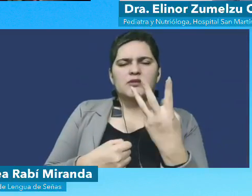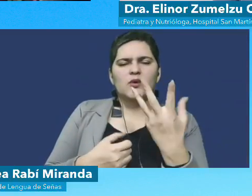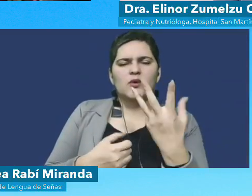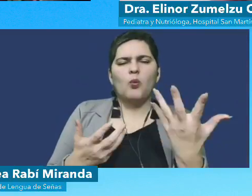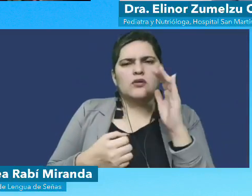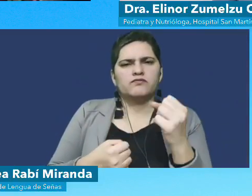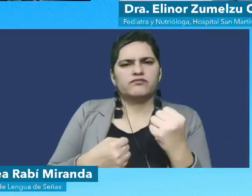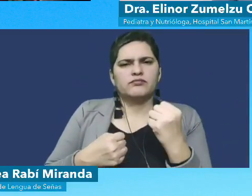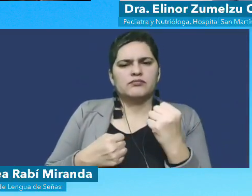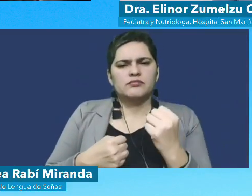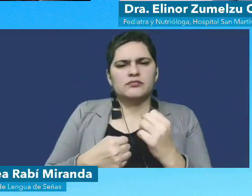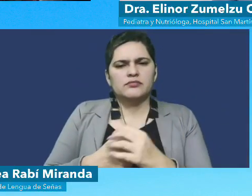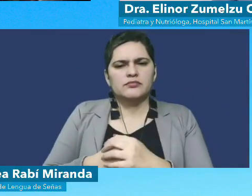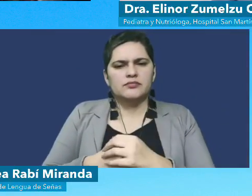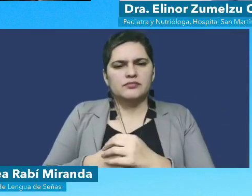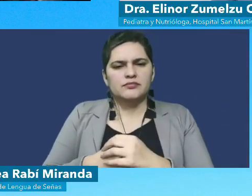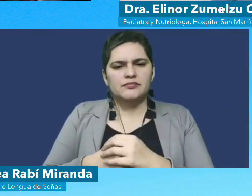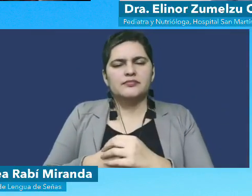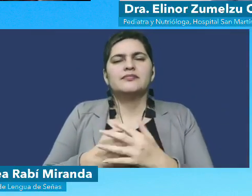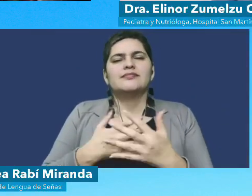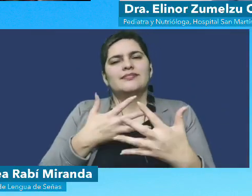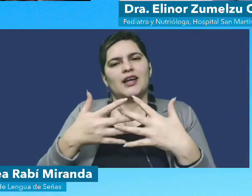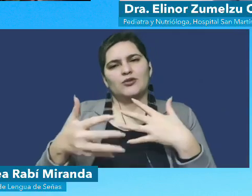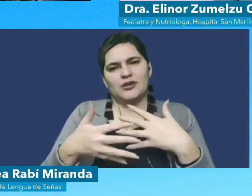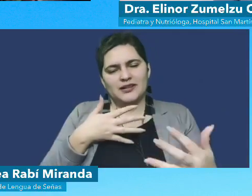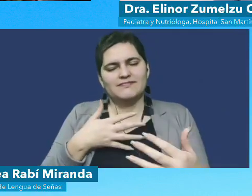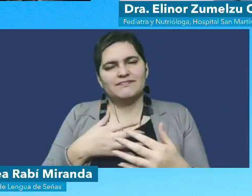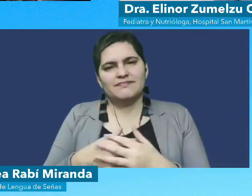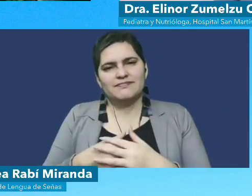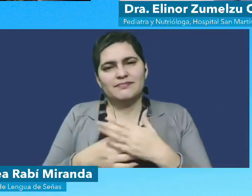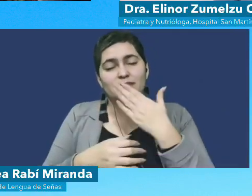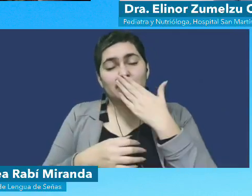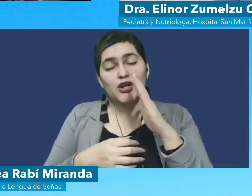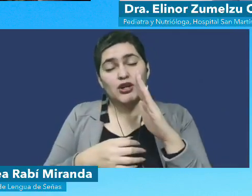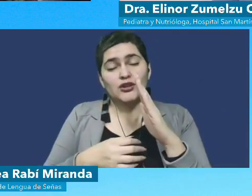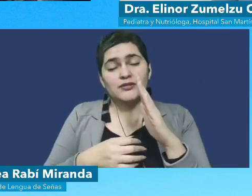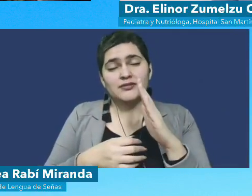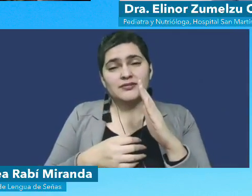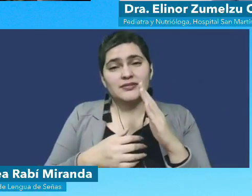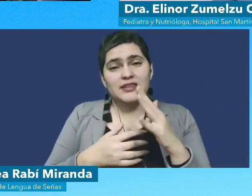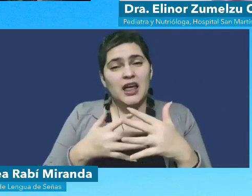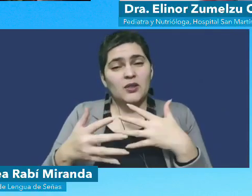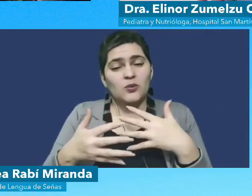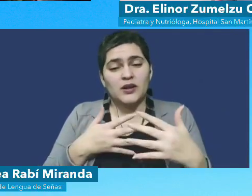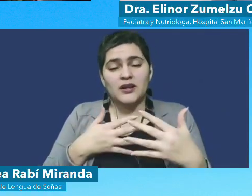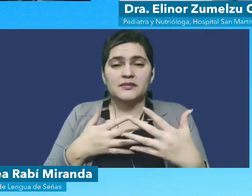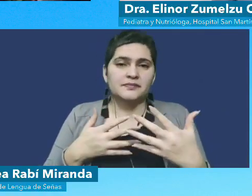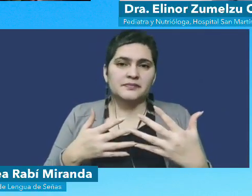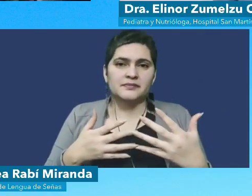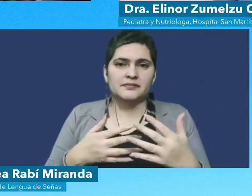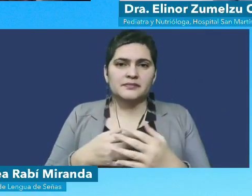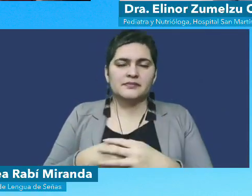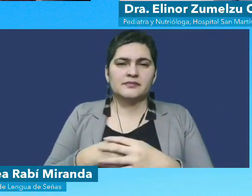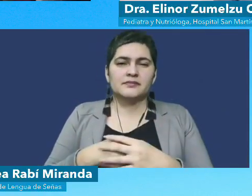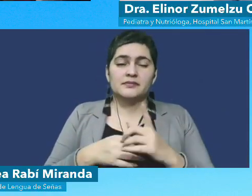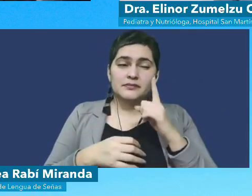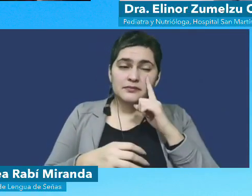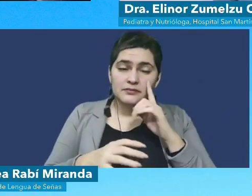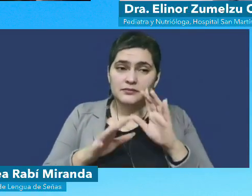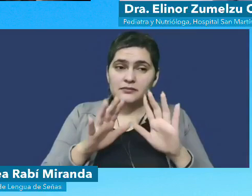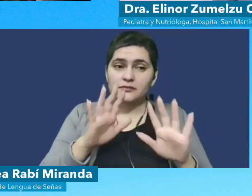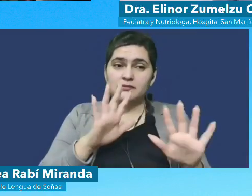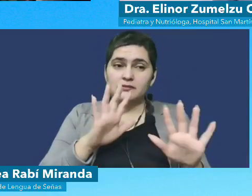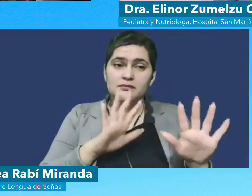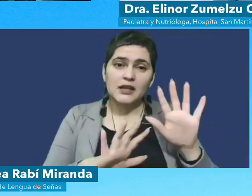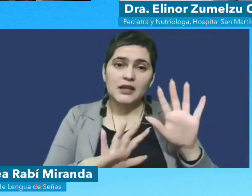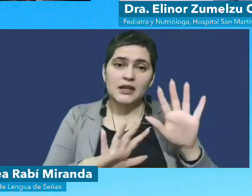Voy a volver a lo natural. Lo fundamental es que, si hablamos como de prevención, que una madre embarazada coma de